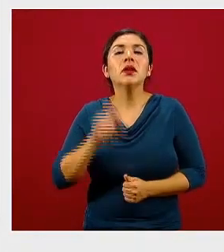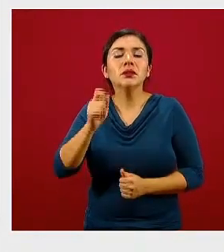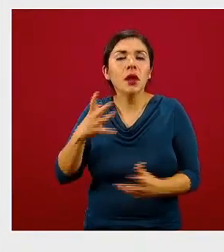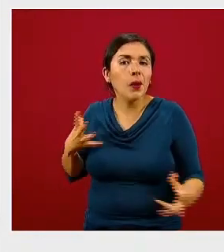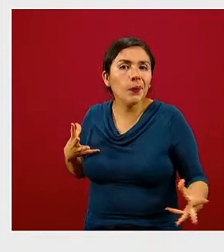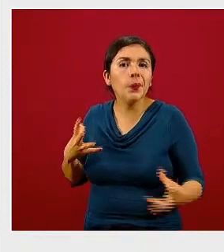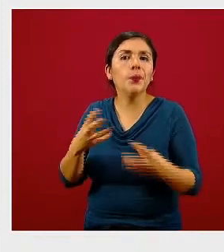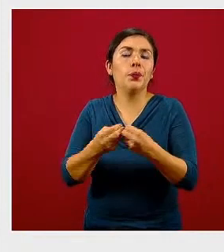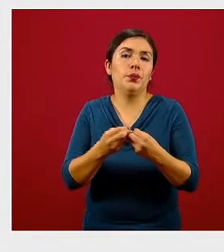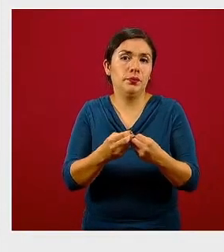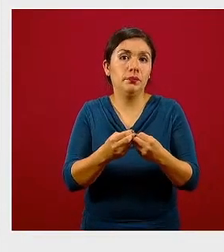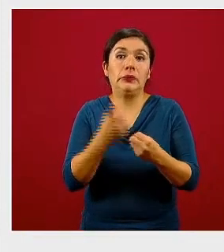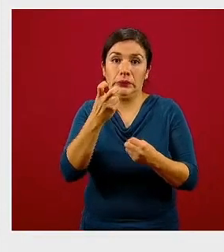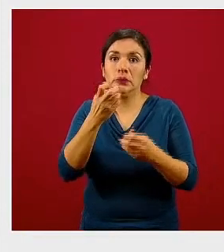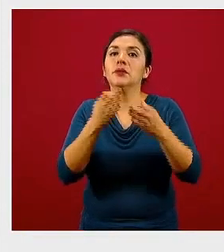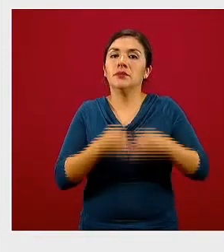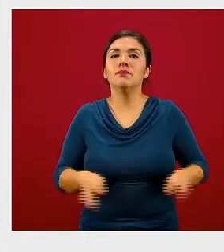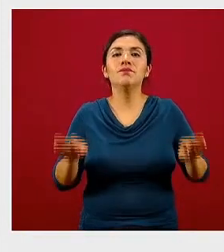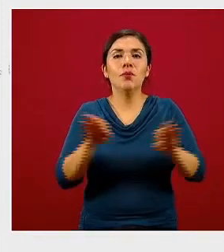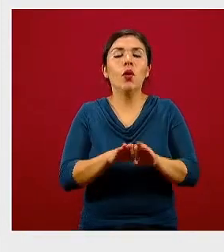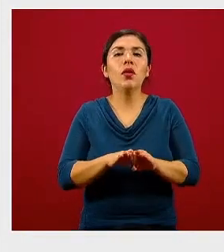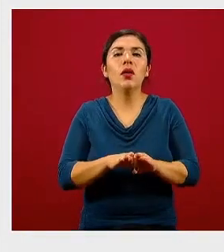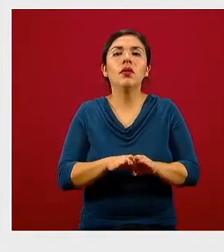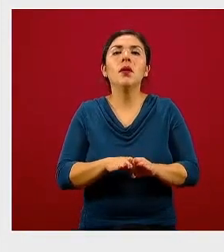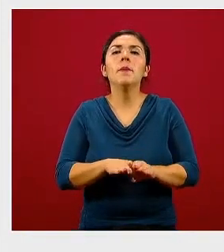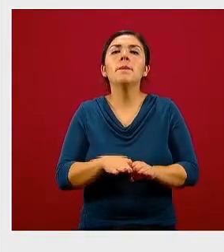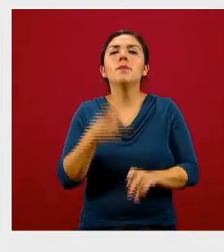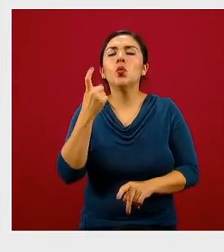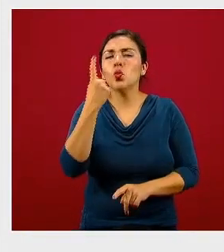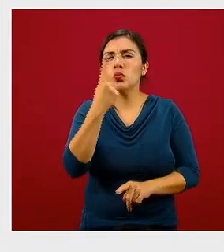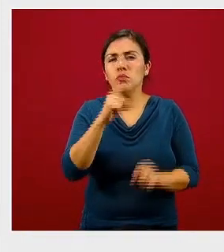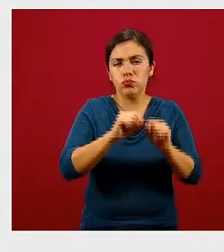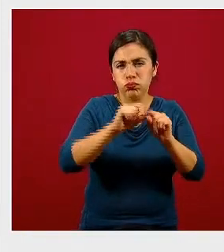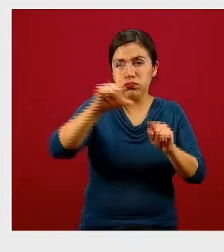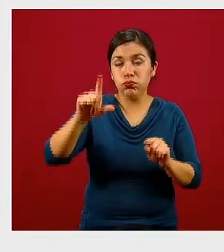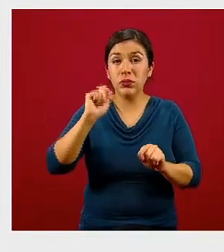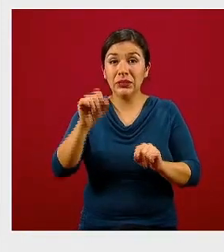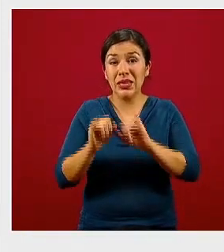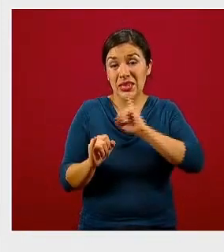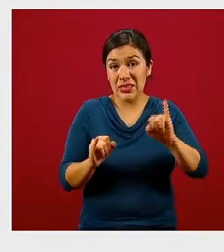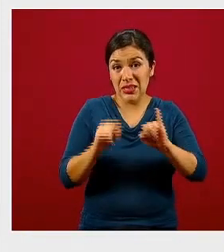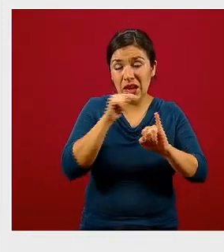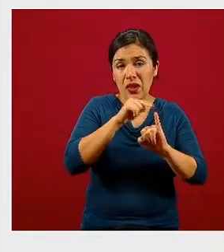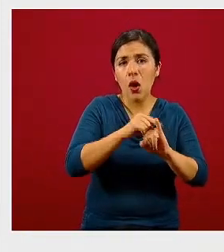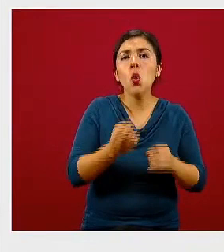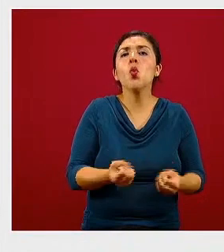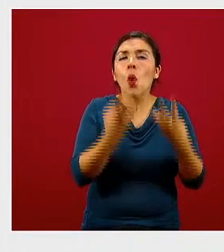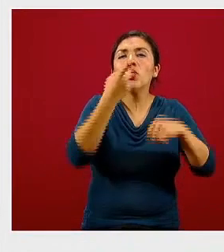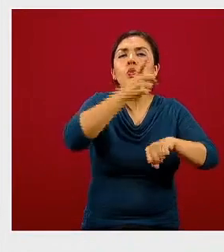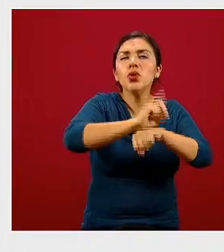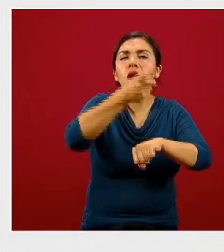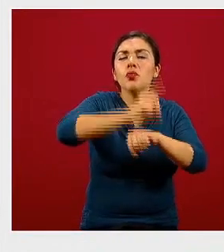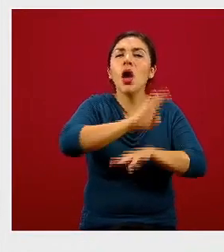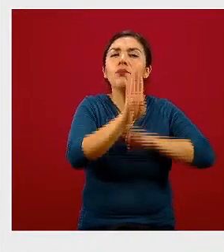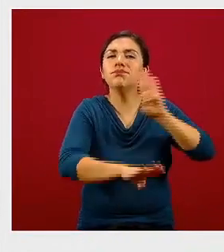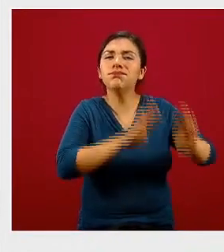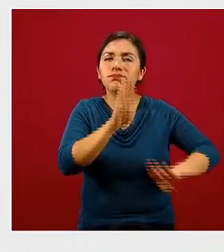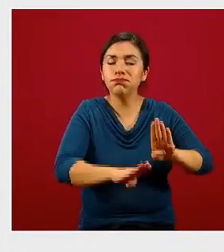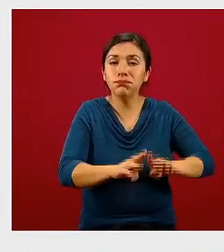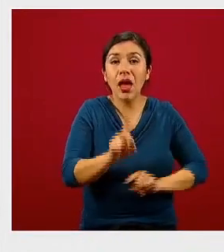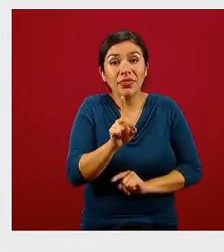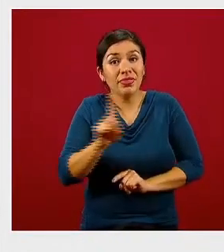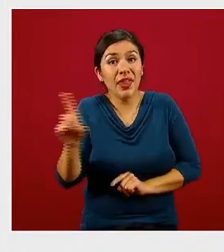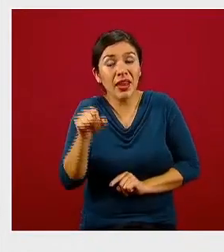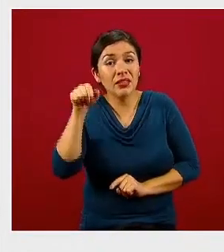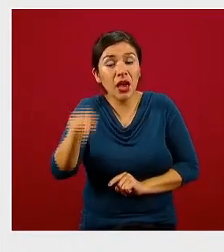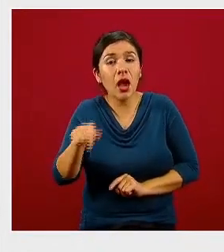acumulados. Es importante porque una gráfica, la de la izquierda, es cuántos casos diarios ocurren y la de la